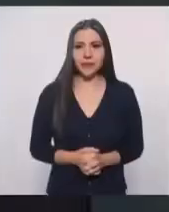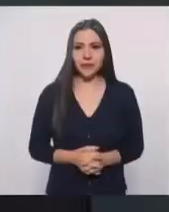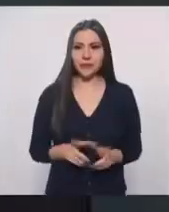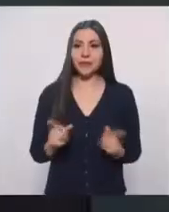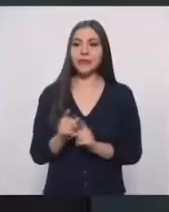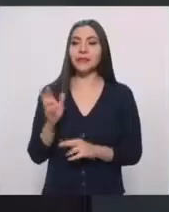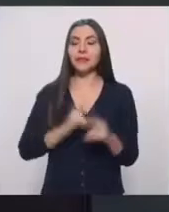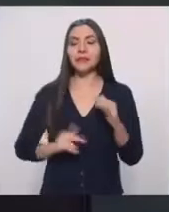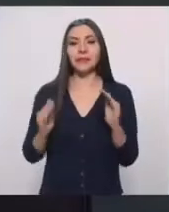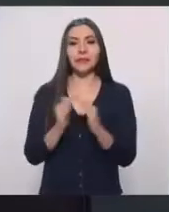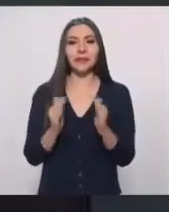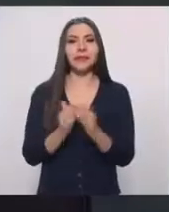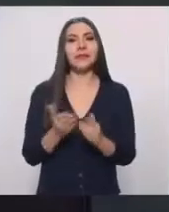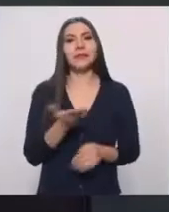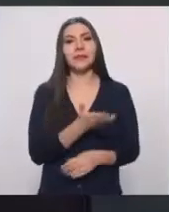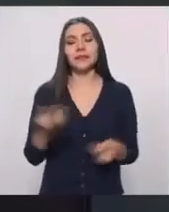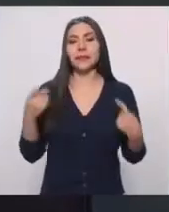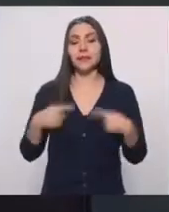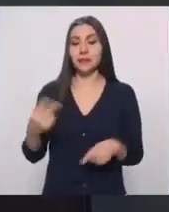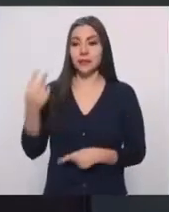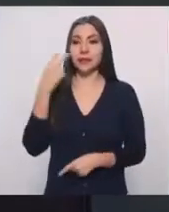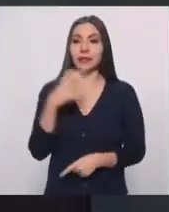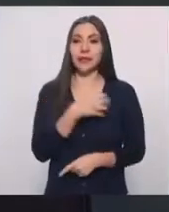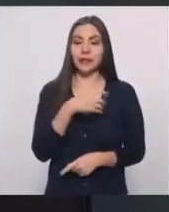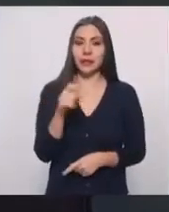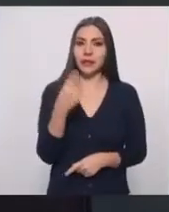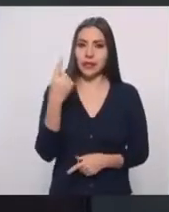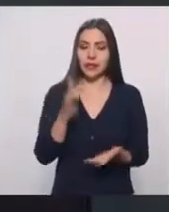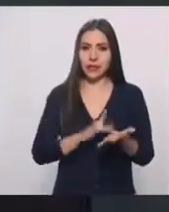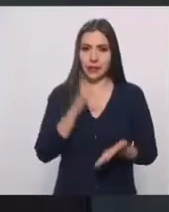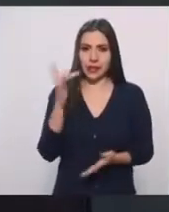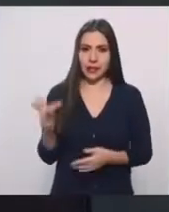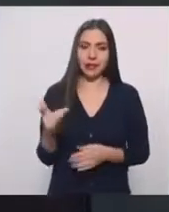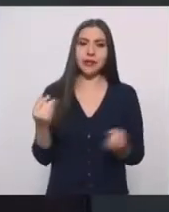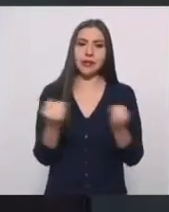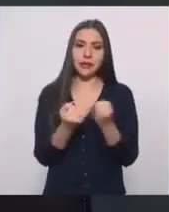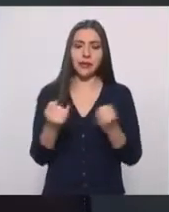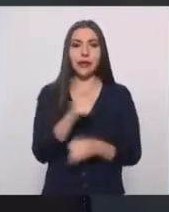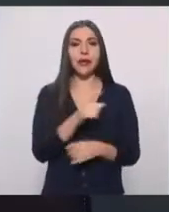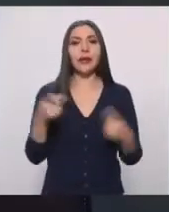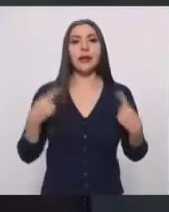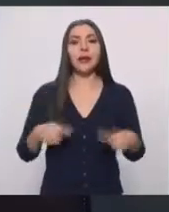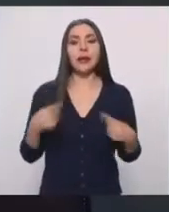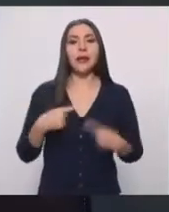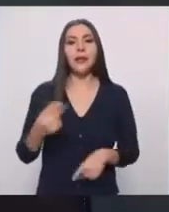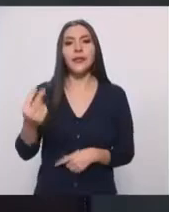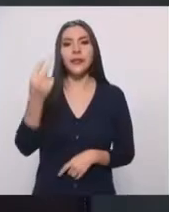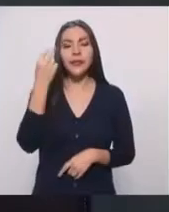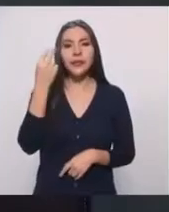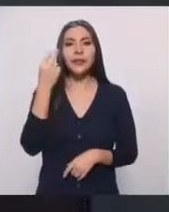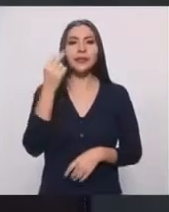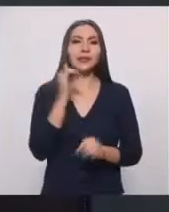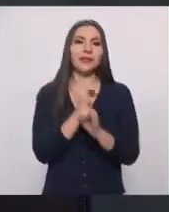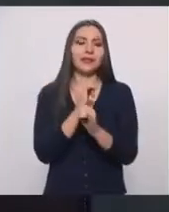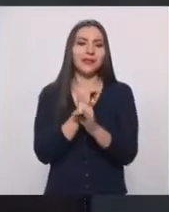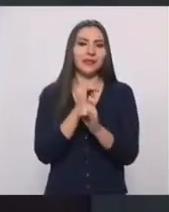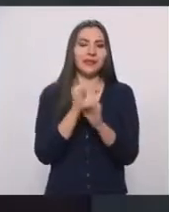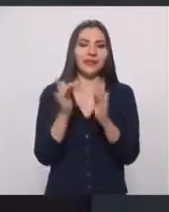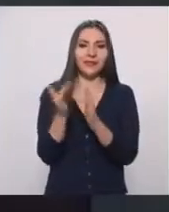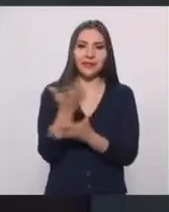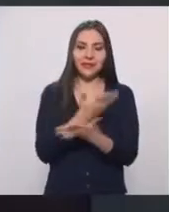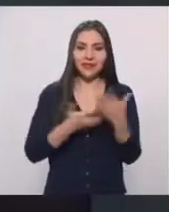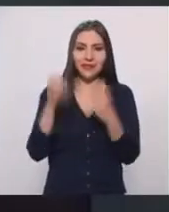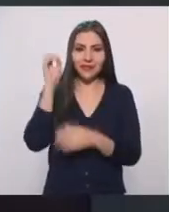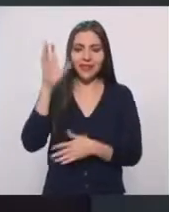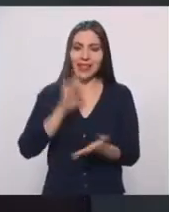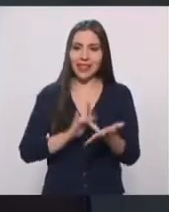Estamos de regreso en casa, gracias a los que permanecen en la señal de Capital 21 y también gracias a los que siguen nuestra transmisión a través de las redes sociales. Es tiempo de hacer